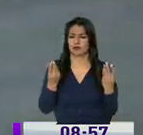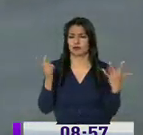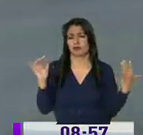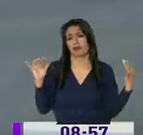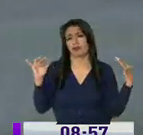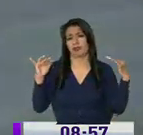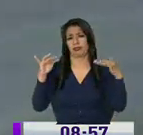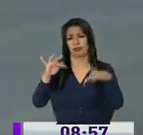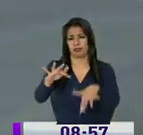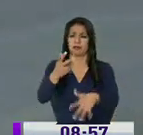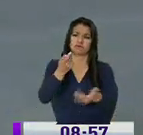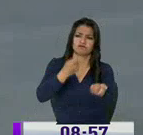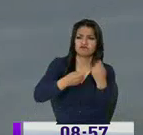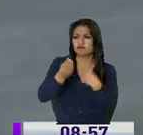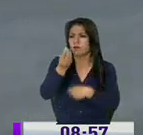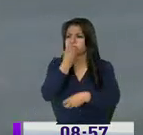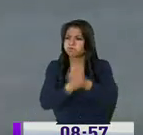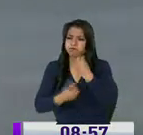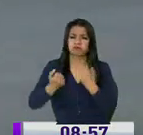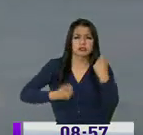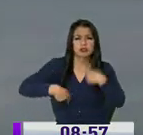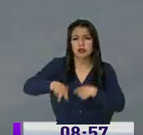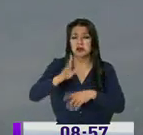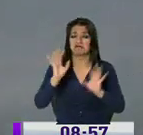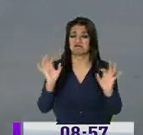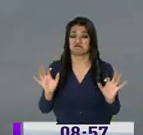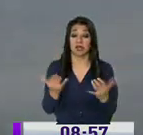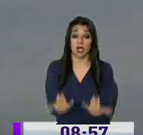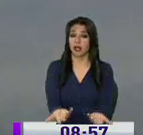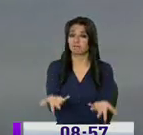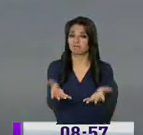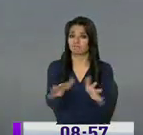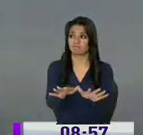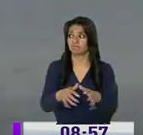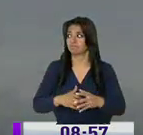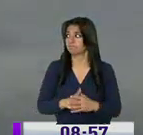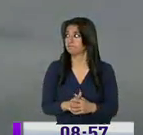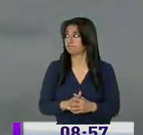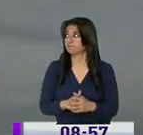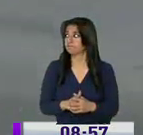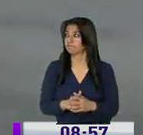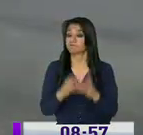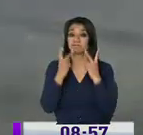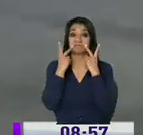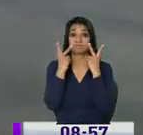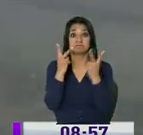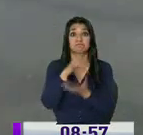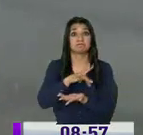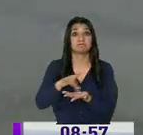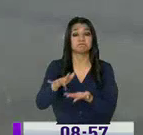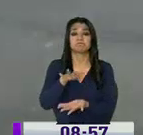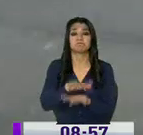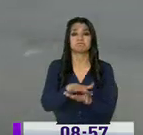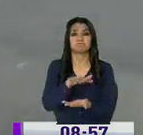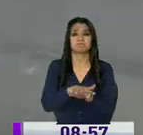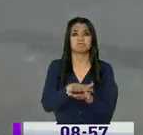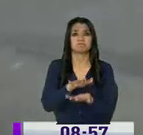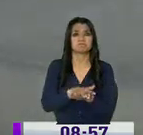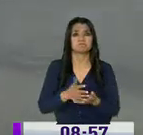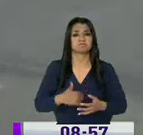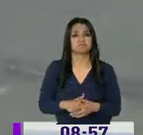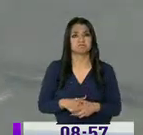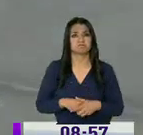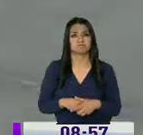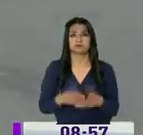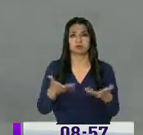la afluencia de vehículos, de personas en la playa, pero podemos observar que todo luce completamente vacío. Acá está